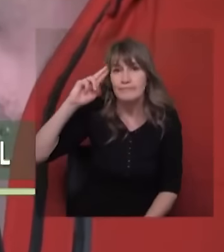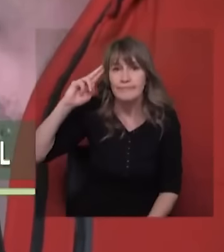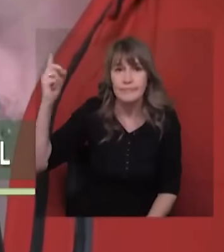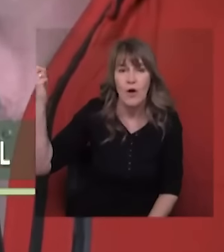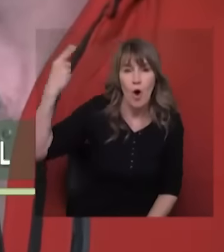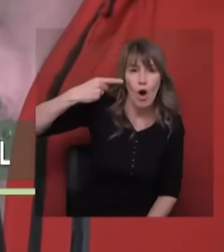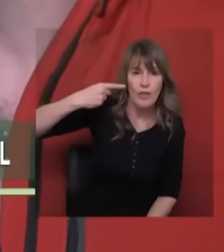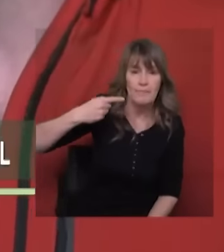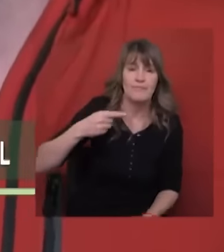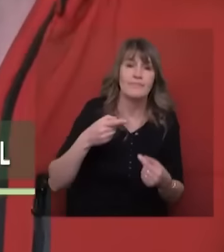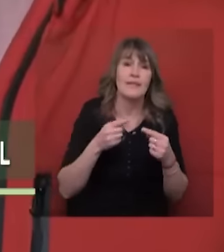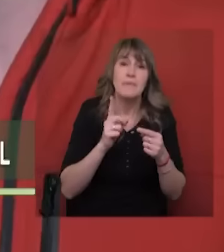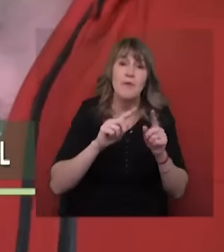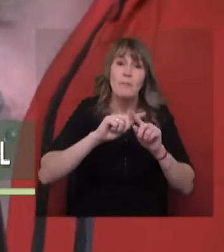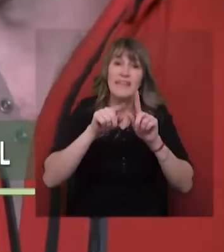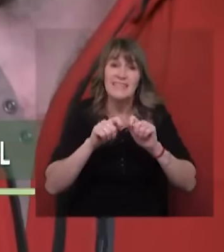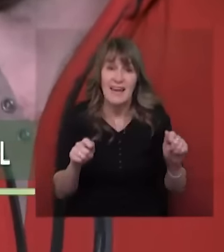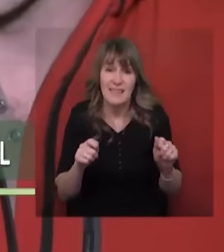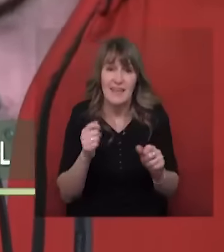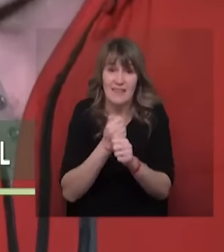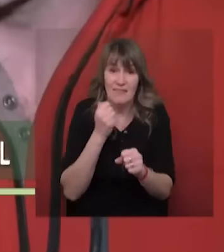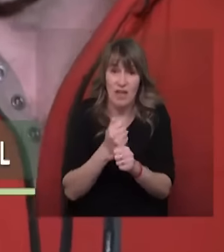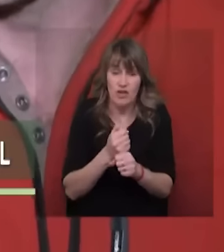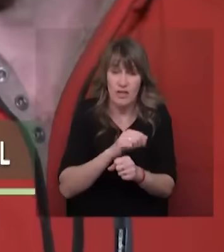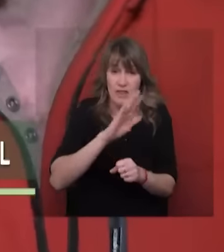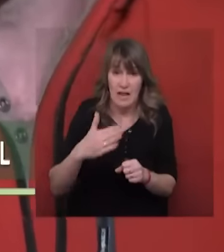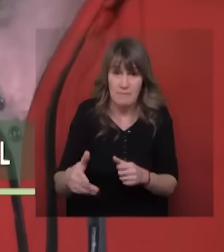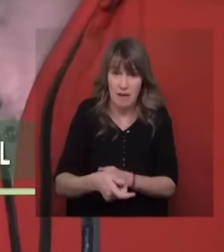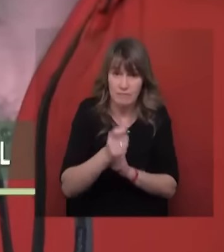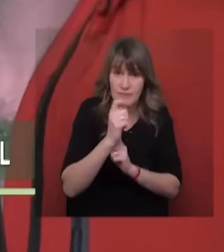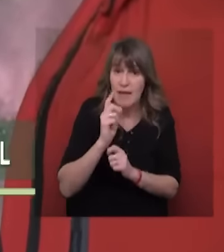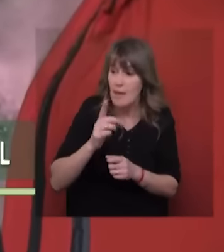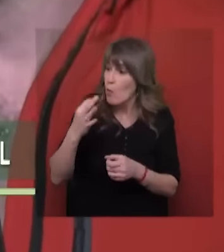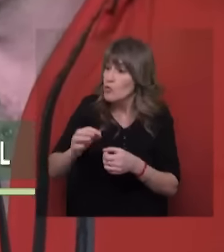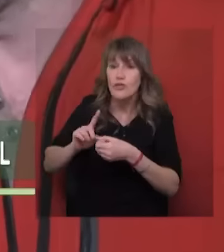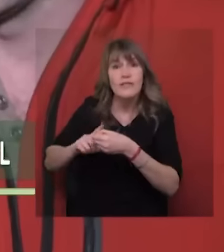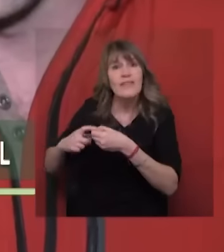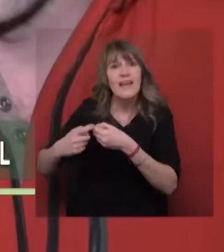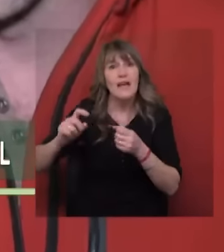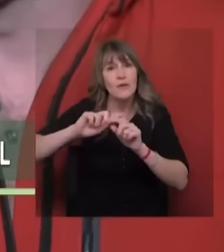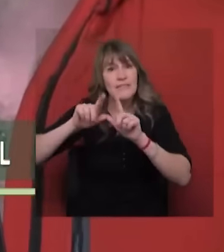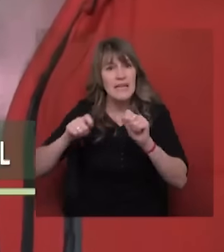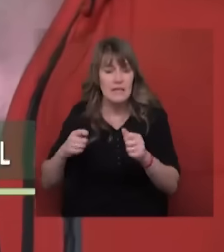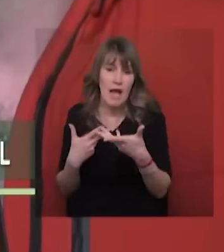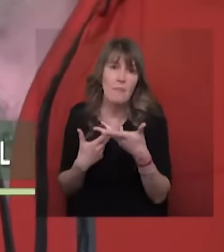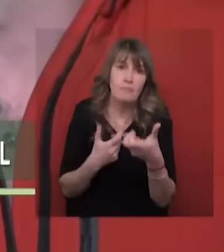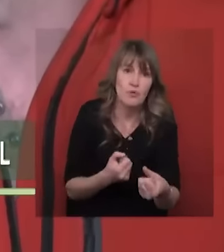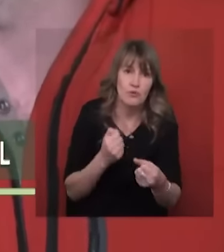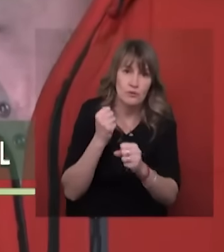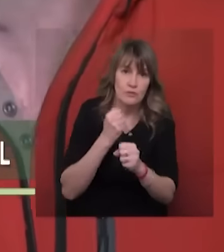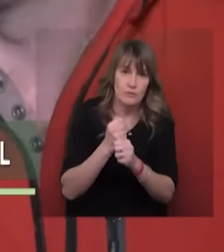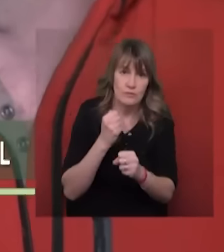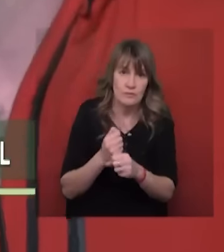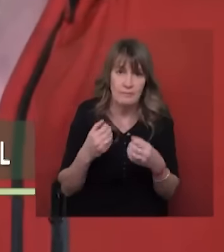comunicado del pnt porque ese día fueron reprimidos los trabajadores del mar y también dirigentes del propio pnt que estaban allí en apoyo a los trabajadores para incluso